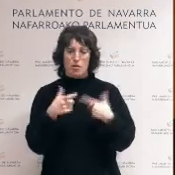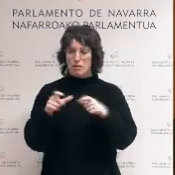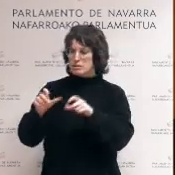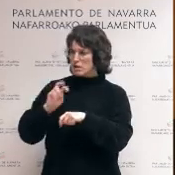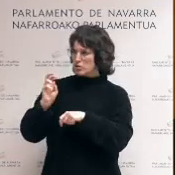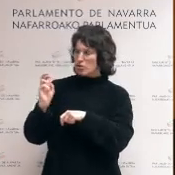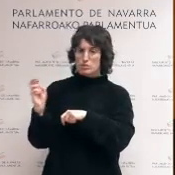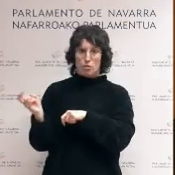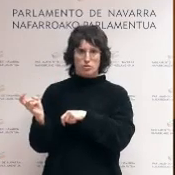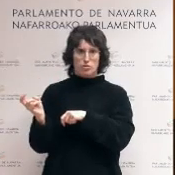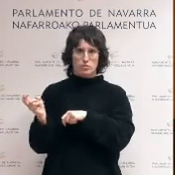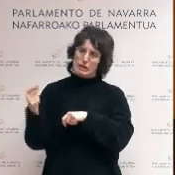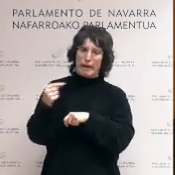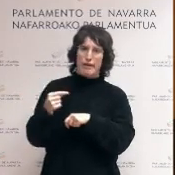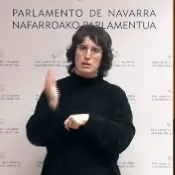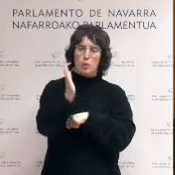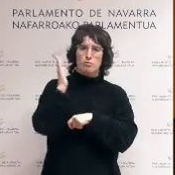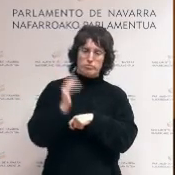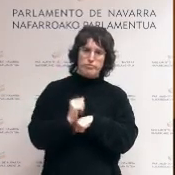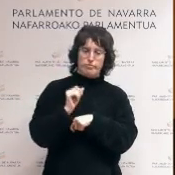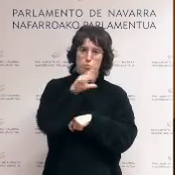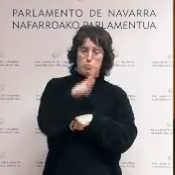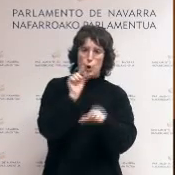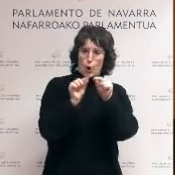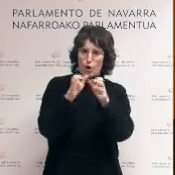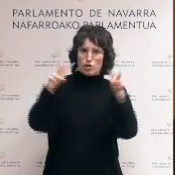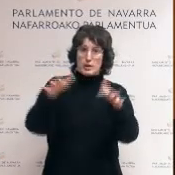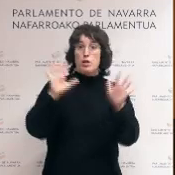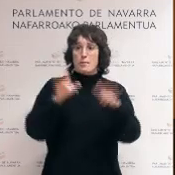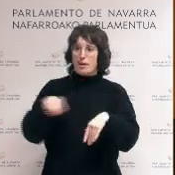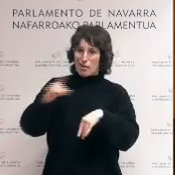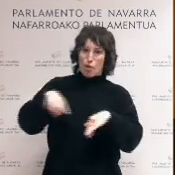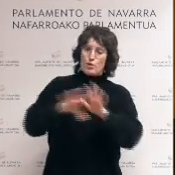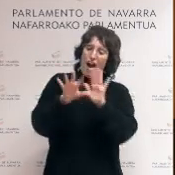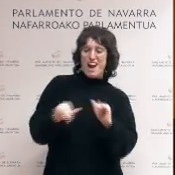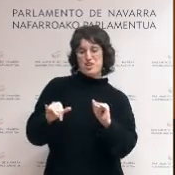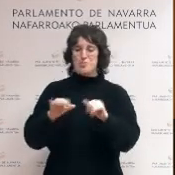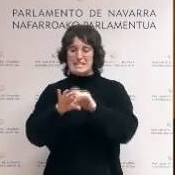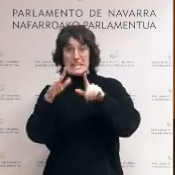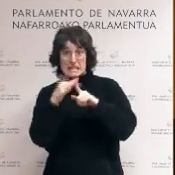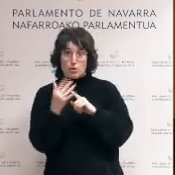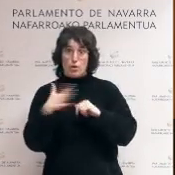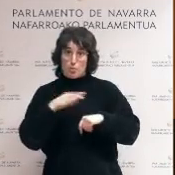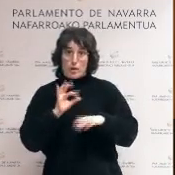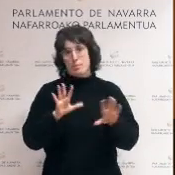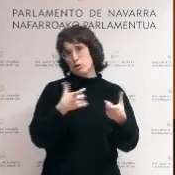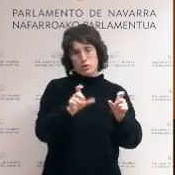con la contaminación. Pero, sin embargo, otros pueden compensar económicamente esta situación y el sector primario no.